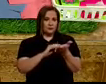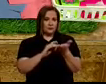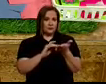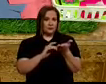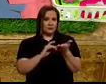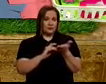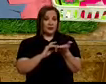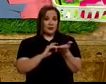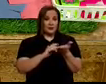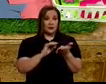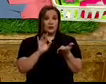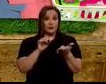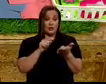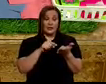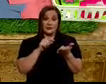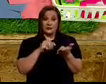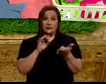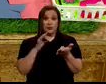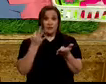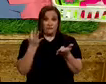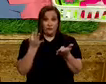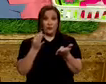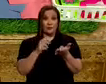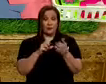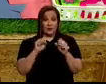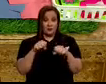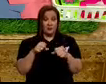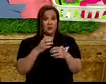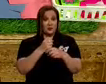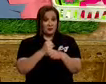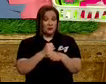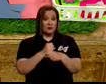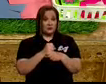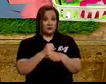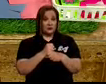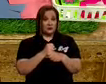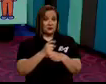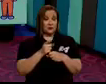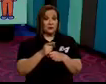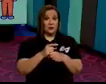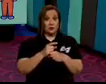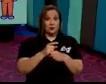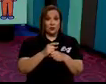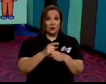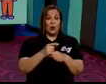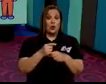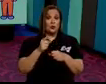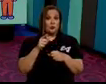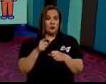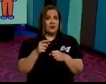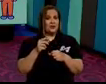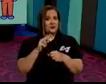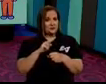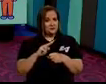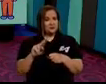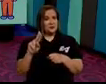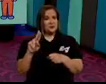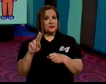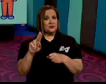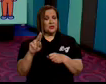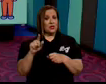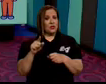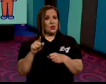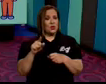actividad que podemos colocarlos al niño a realizarla con esponja. O también lo puedes hacer hasta con tus mismos deditos. Toma simplemente